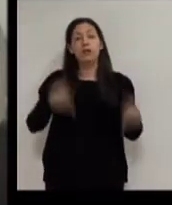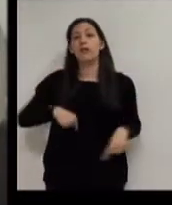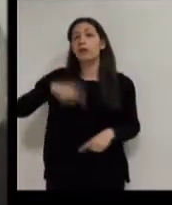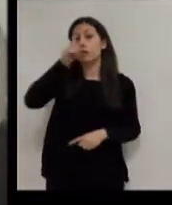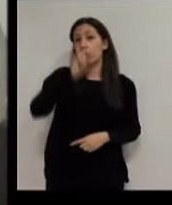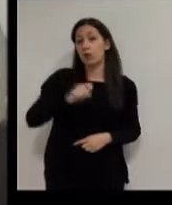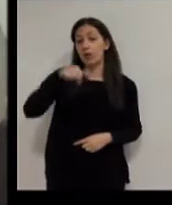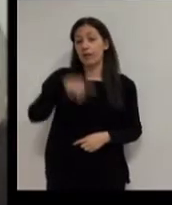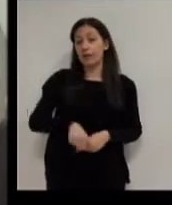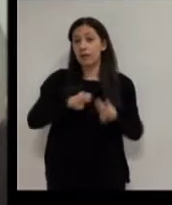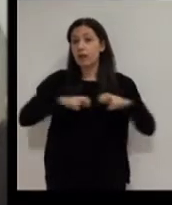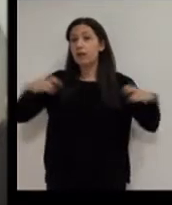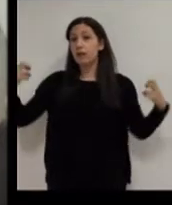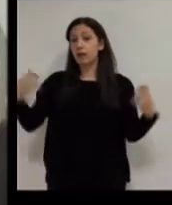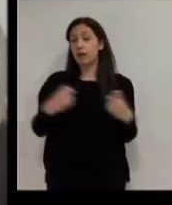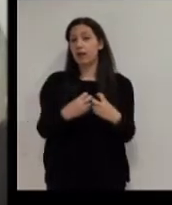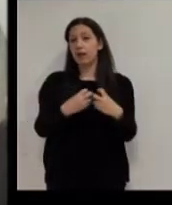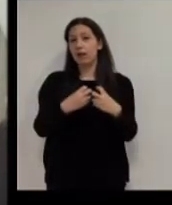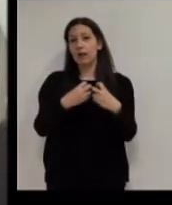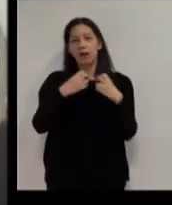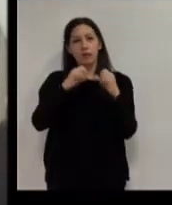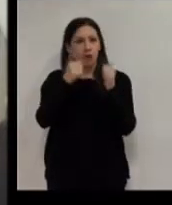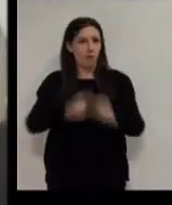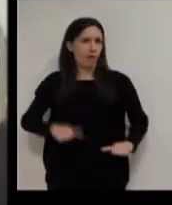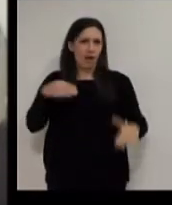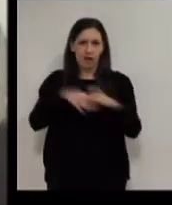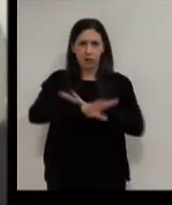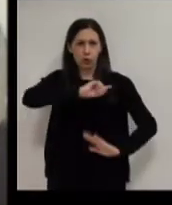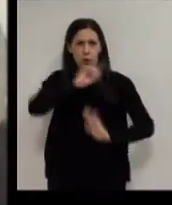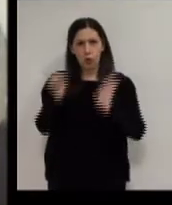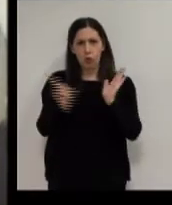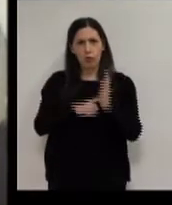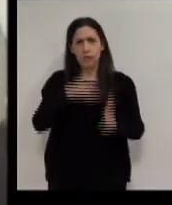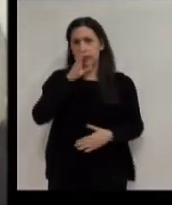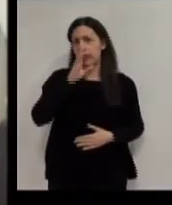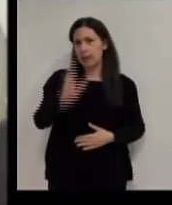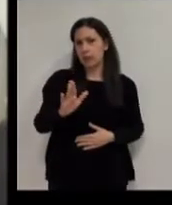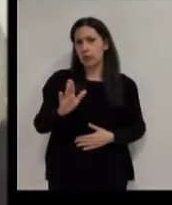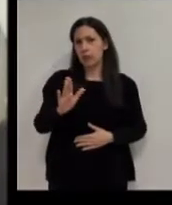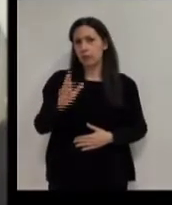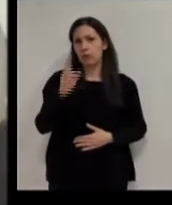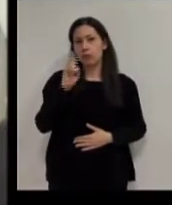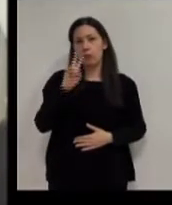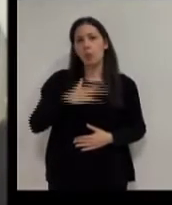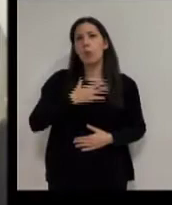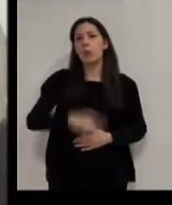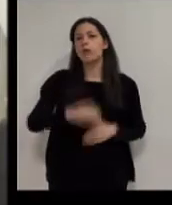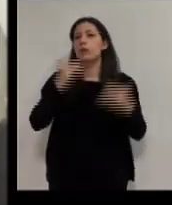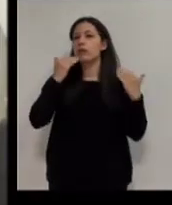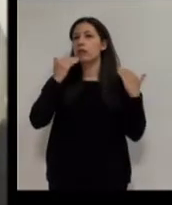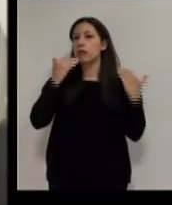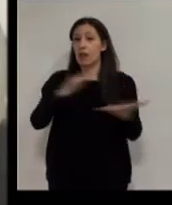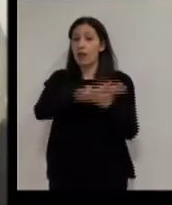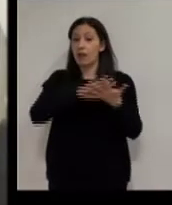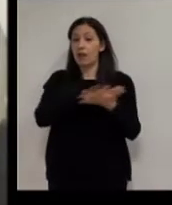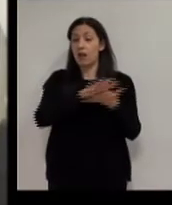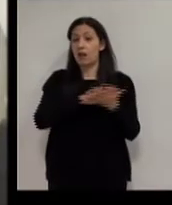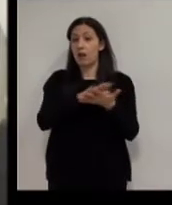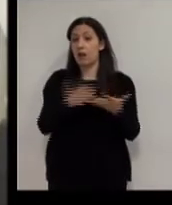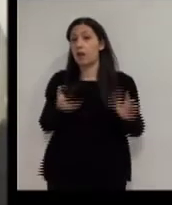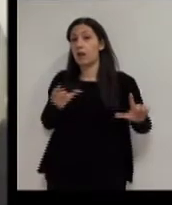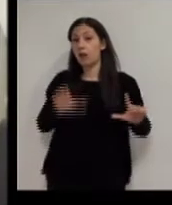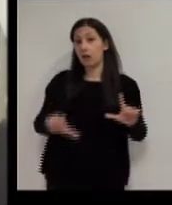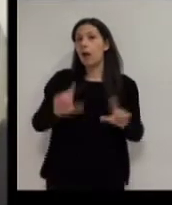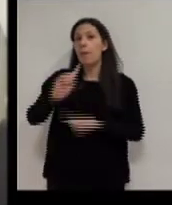Recordaros que este evento se transmite de forma accesible, en directo, con lengua de signos